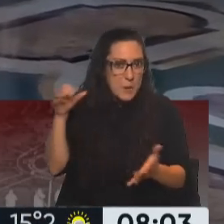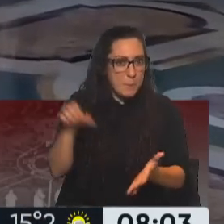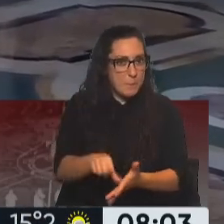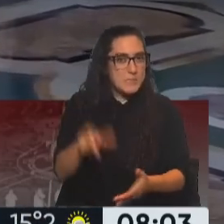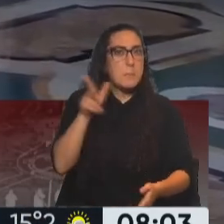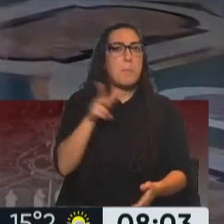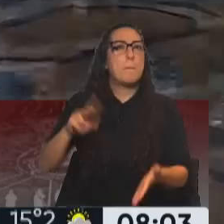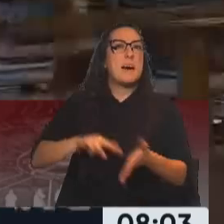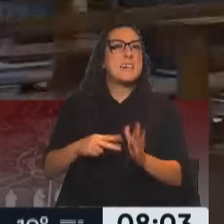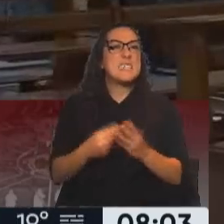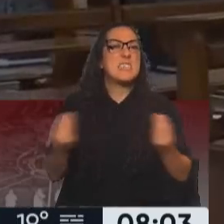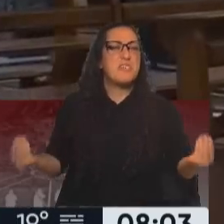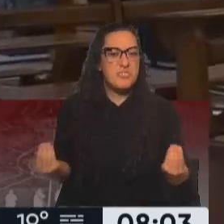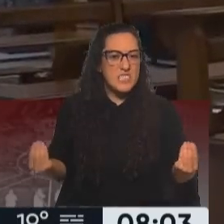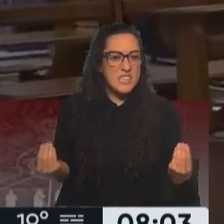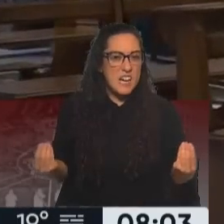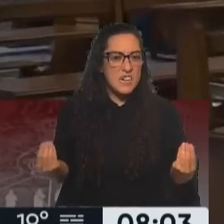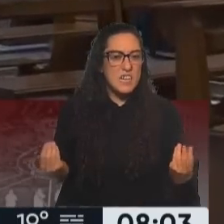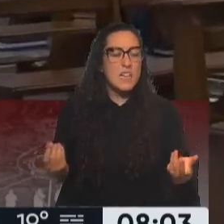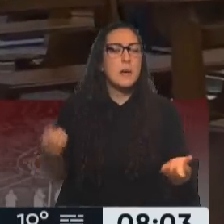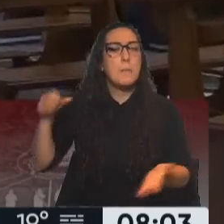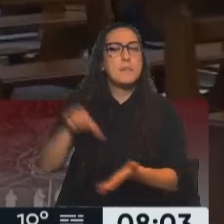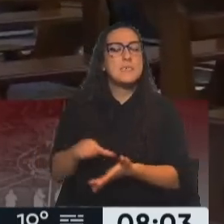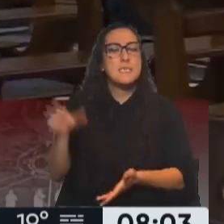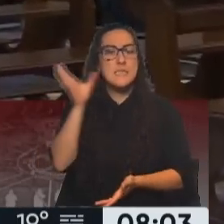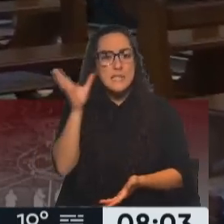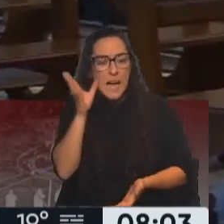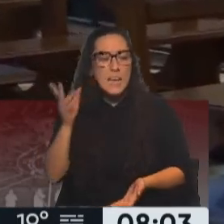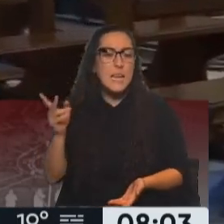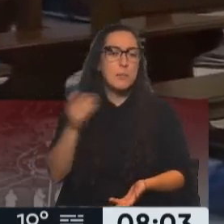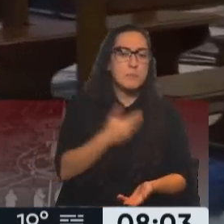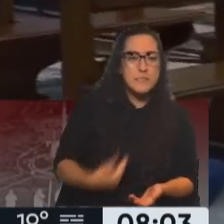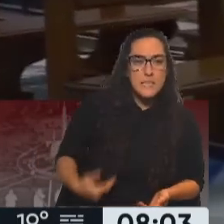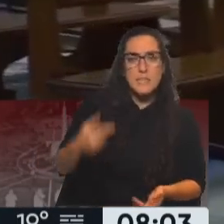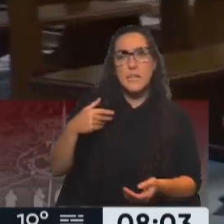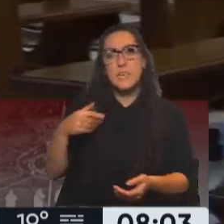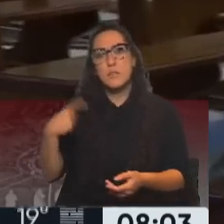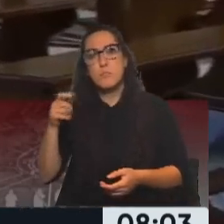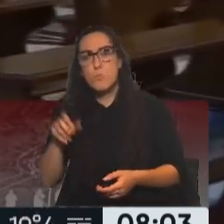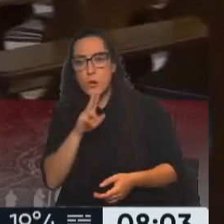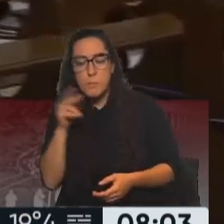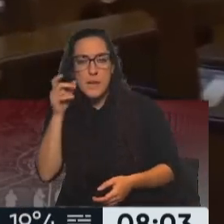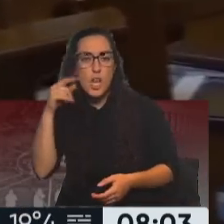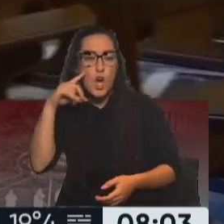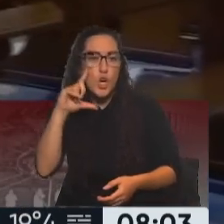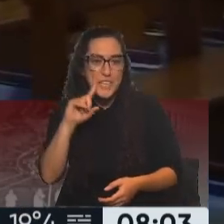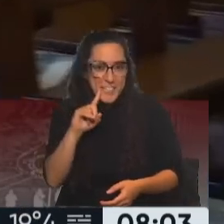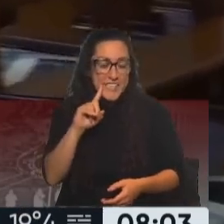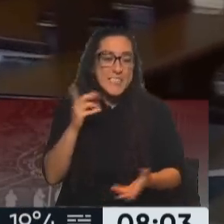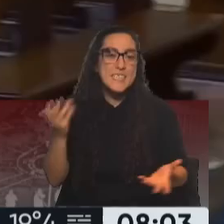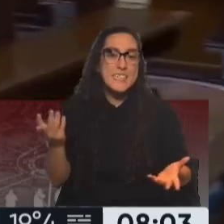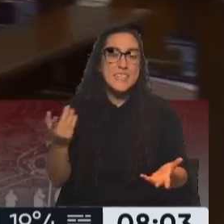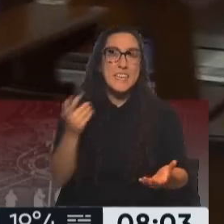papa, qué significaría para la Italia actual, la de Mattarella y la de Meloni, a ver, tener un papa italiano. Bueno, con Guido acá al lado me cuesta